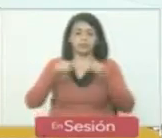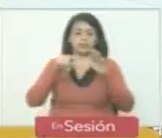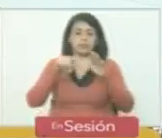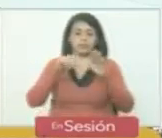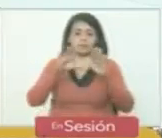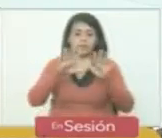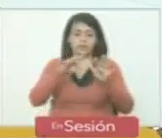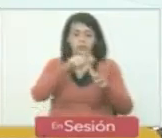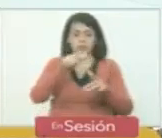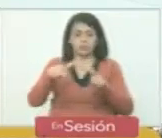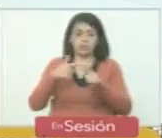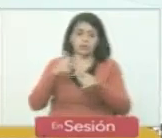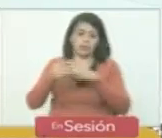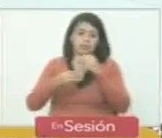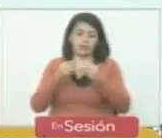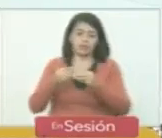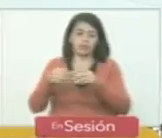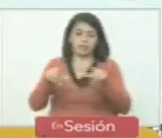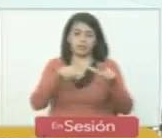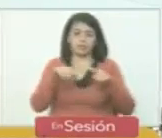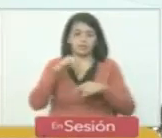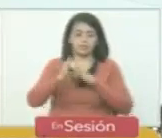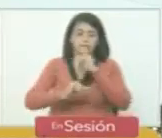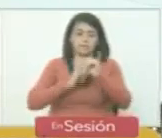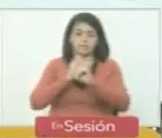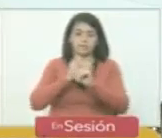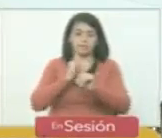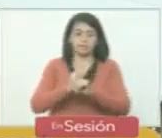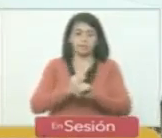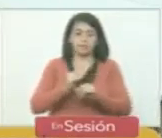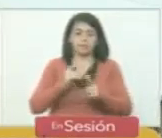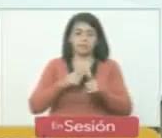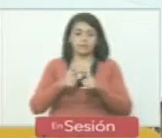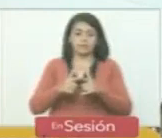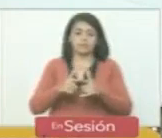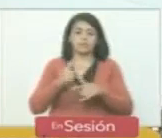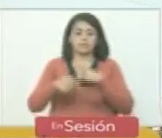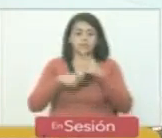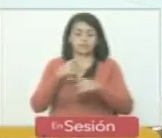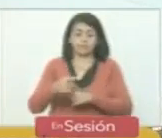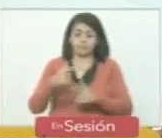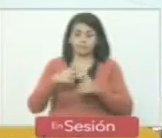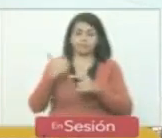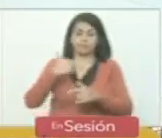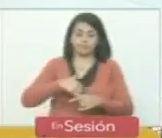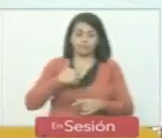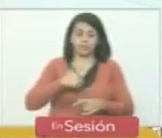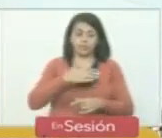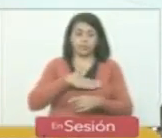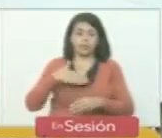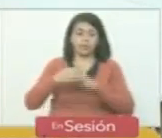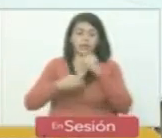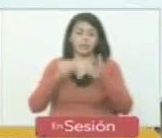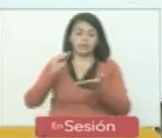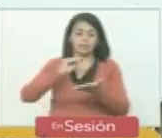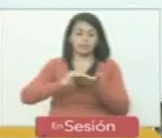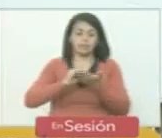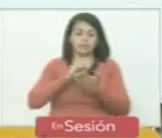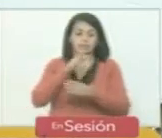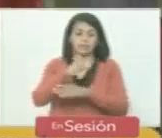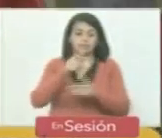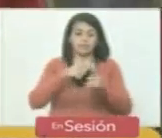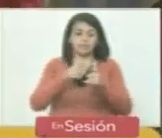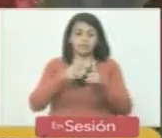nacionalidad venezolana, en el Aeropuerto Internacional de Ezeiza, en la República Argentina, mediante actuaciones